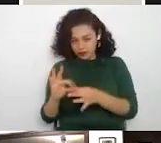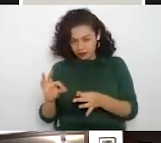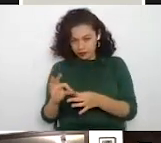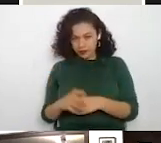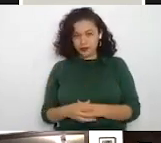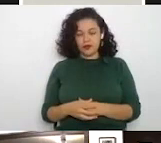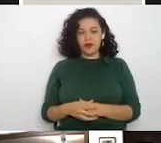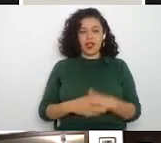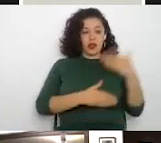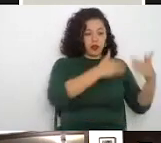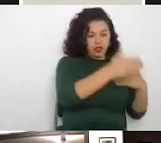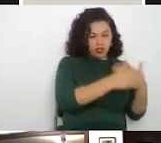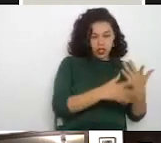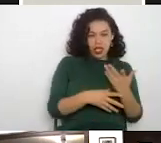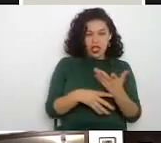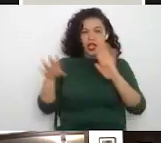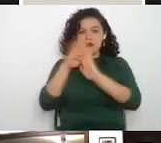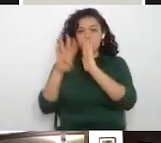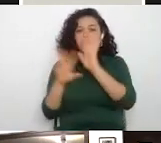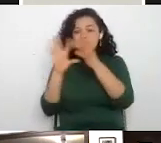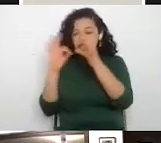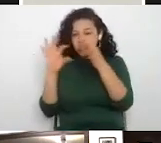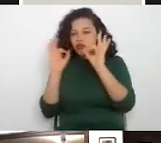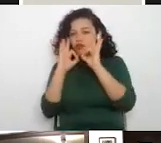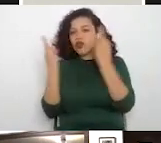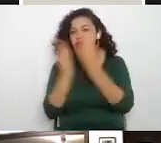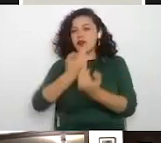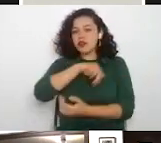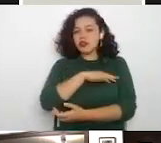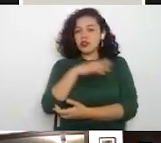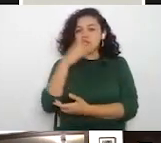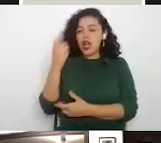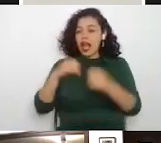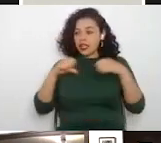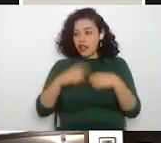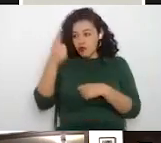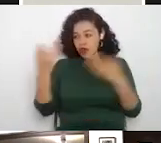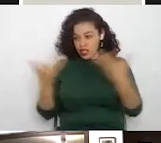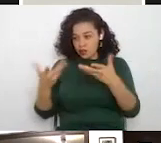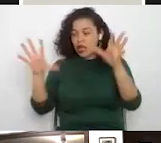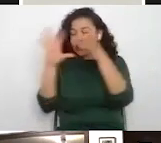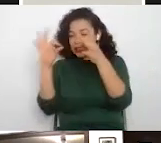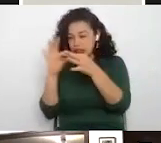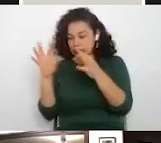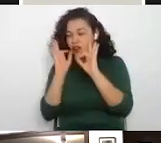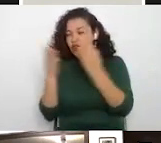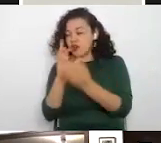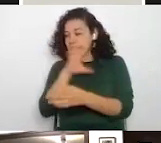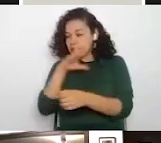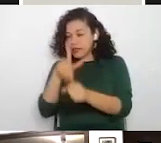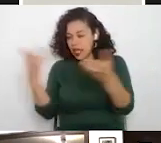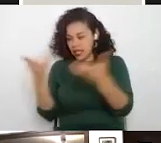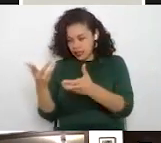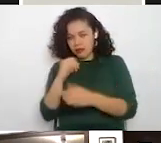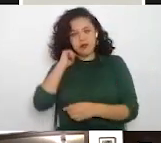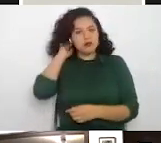El procedimiento es la forma en que llevamos a cabo una determinada actividad o un proceso en particular. Entonces,